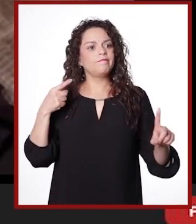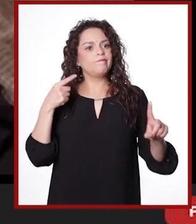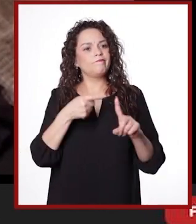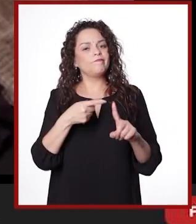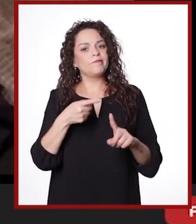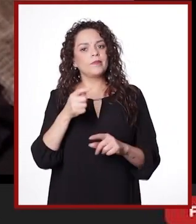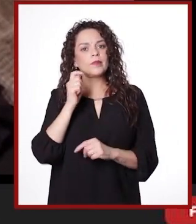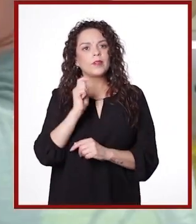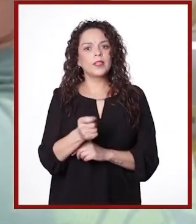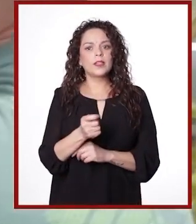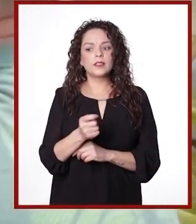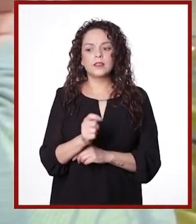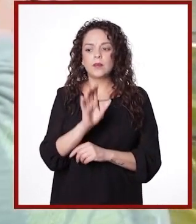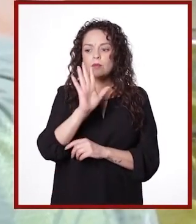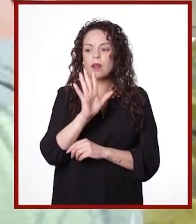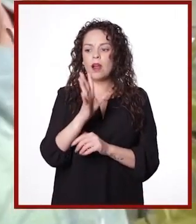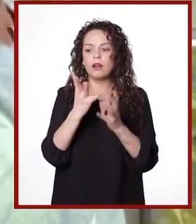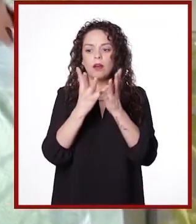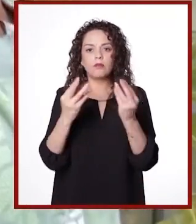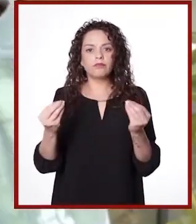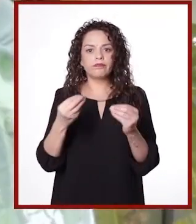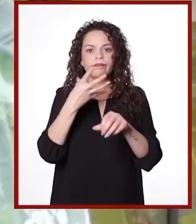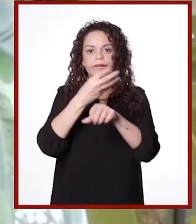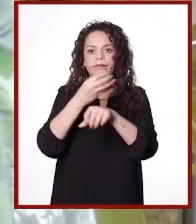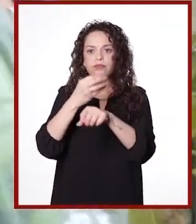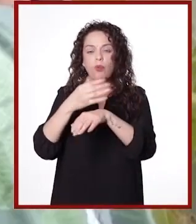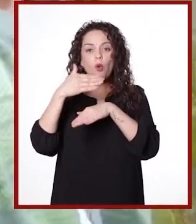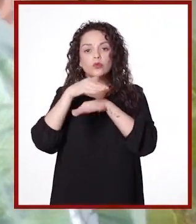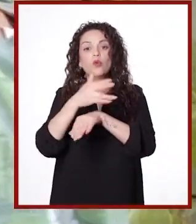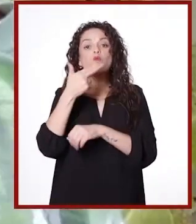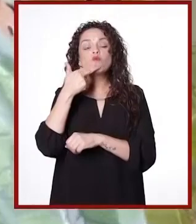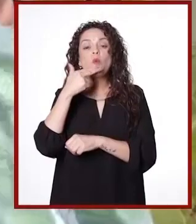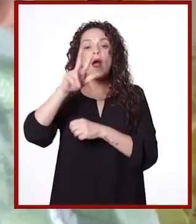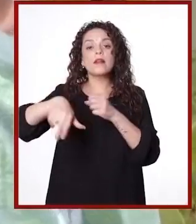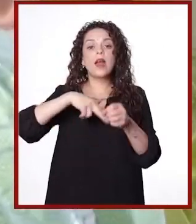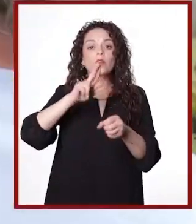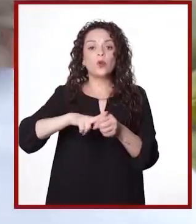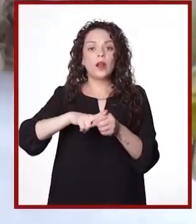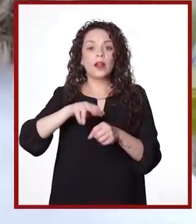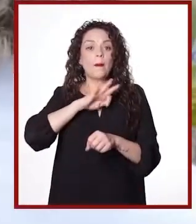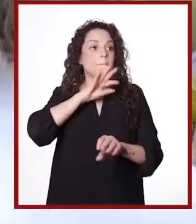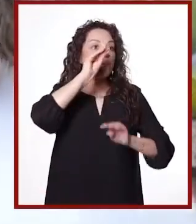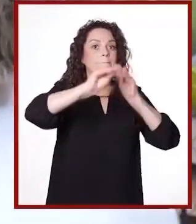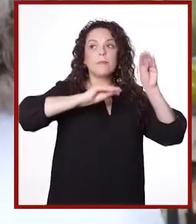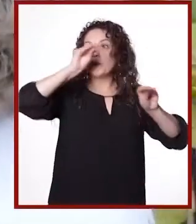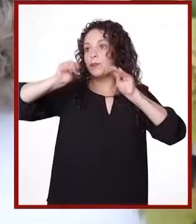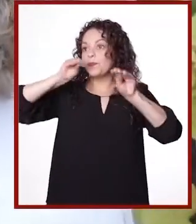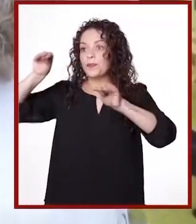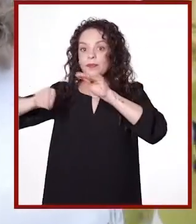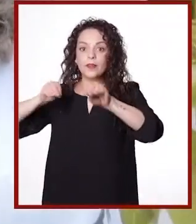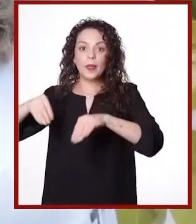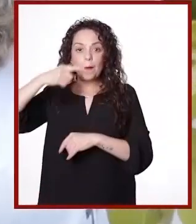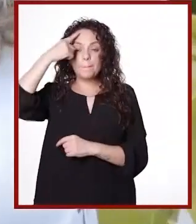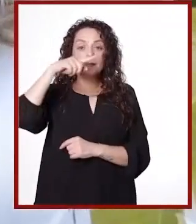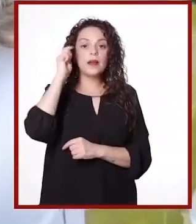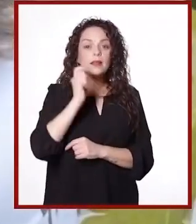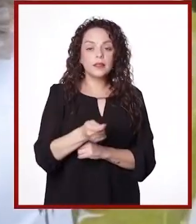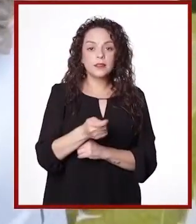como soluciones basadas en la naturaleza que podemos incorporar para cuestiones